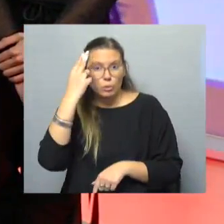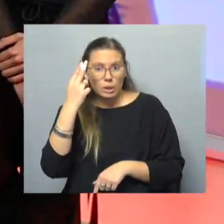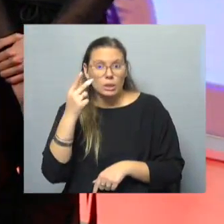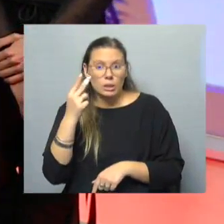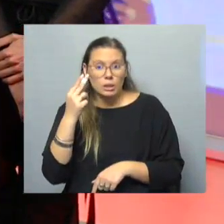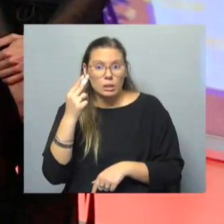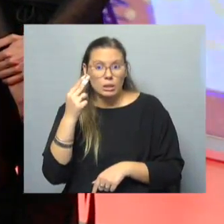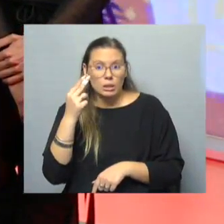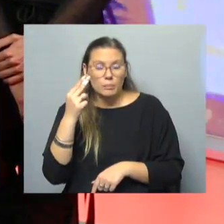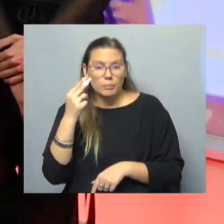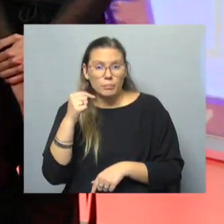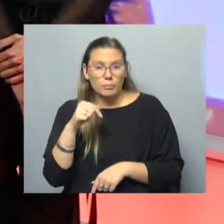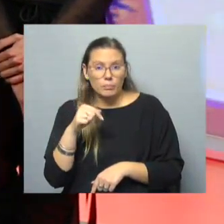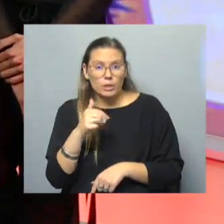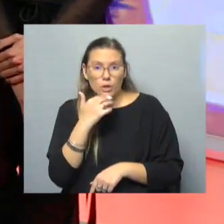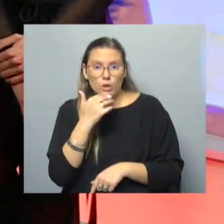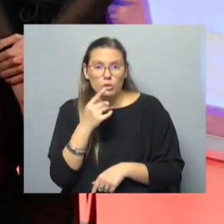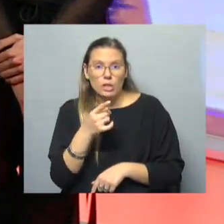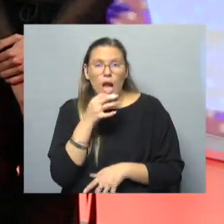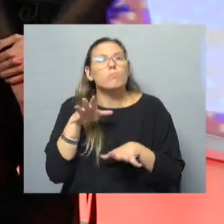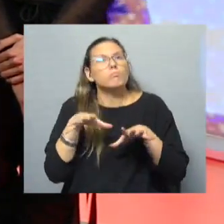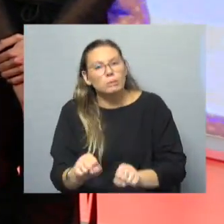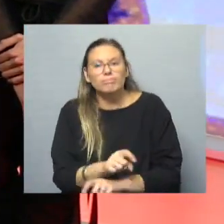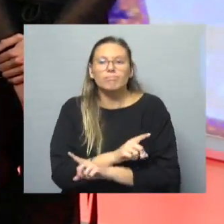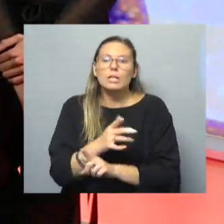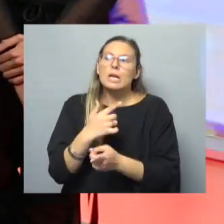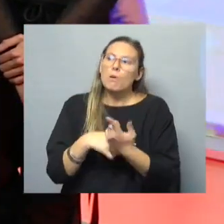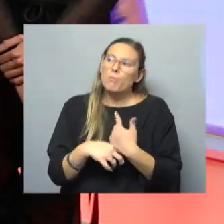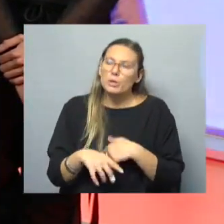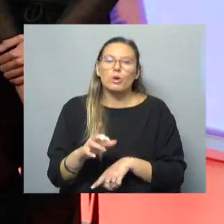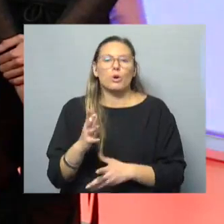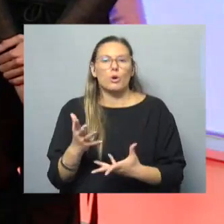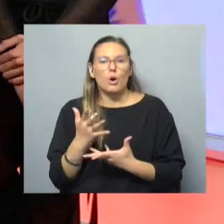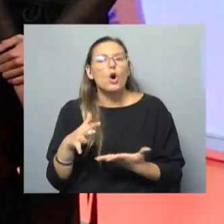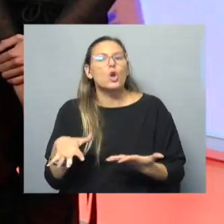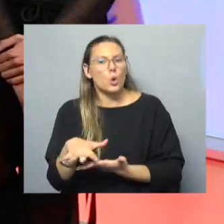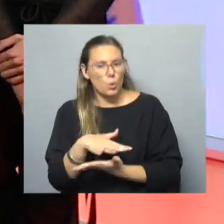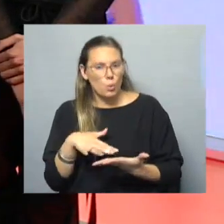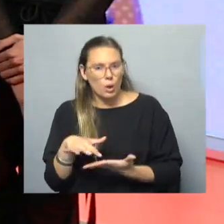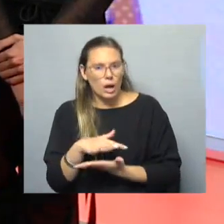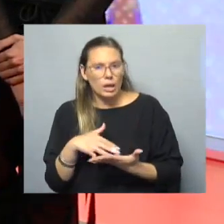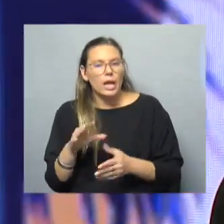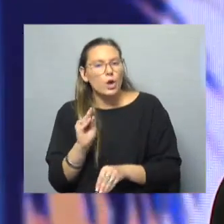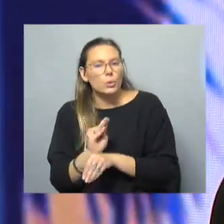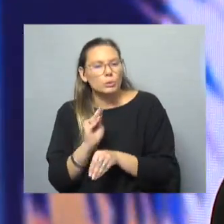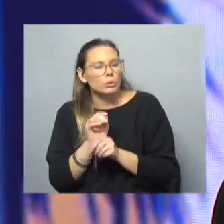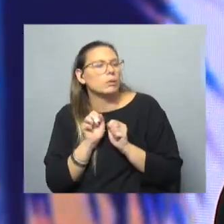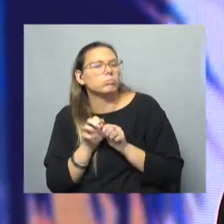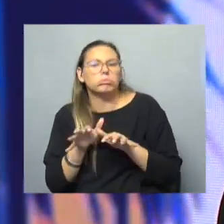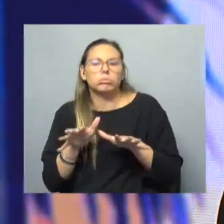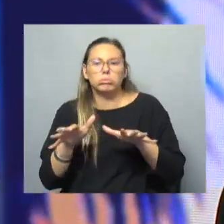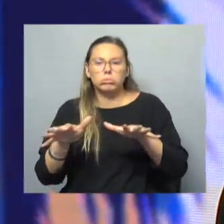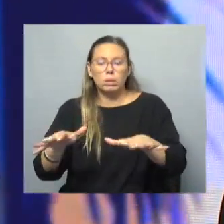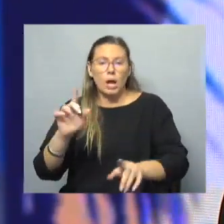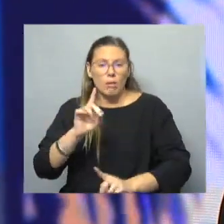pasado que no sé si decirle conquistar, pero hemos estado como en lugares donde ya hemos llevado la cultura, que capaz que